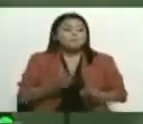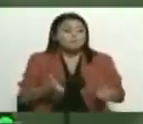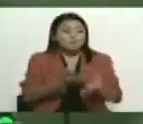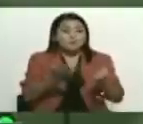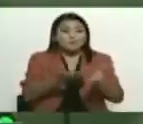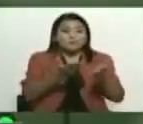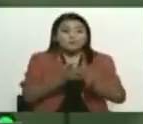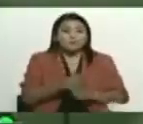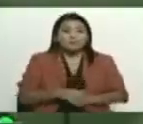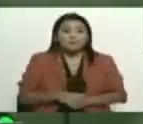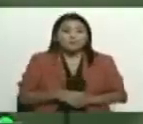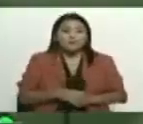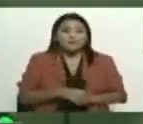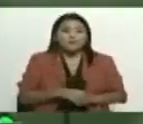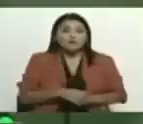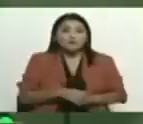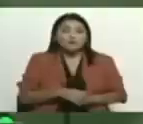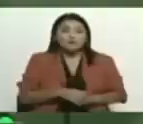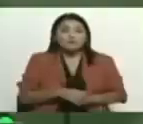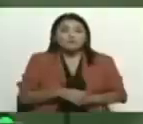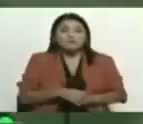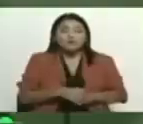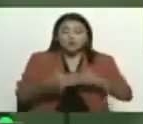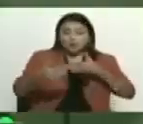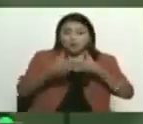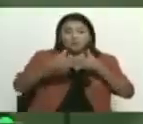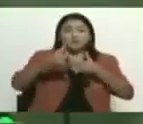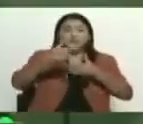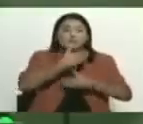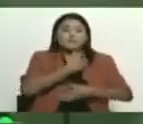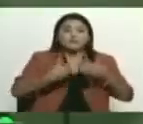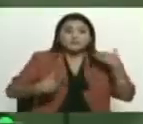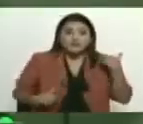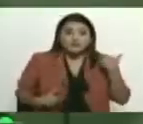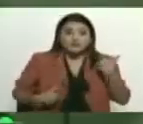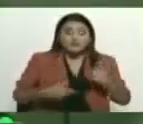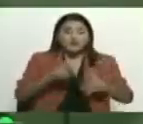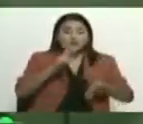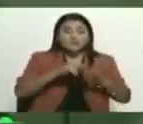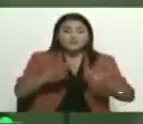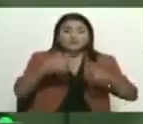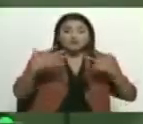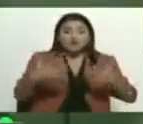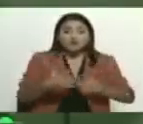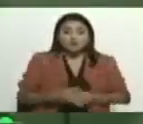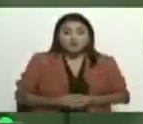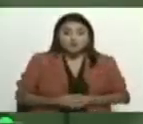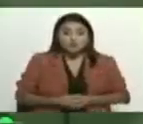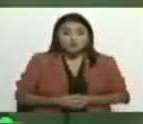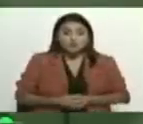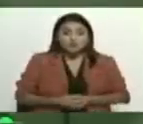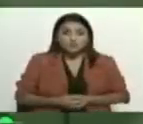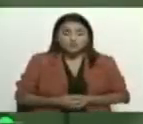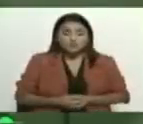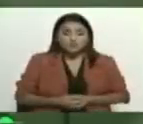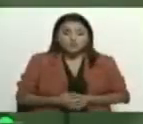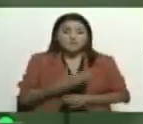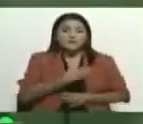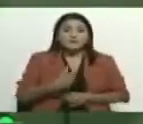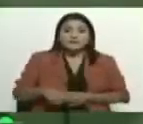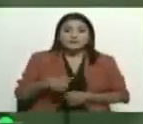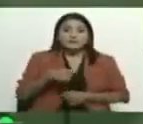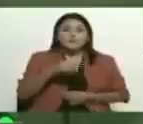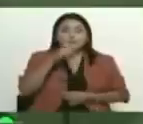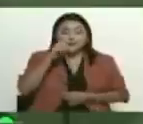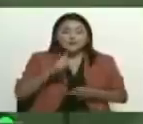el atentado fallido contra nuestro jefe de Estado y Gobierno en 2018, así como el intento de asesinato contra la